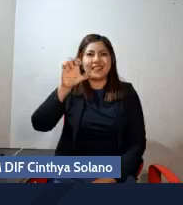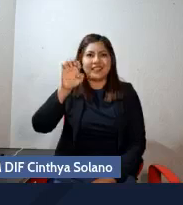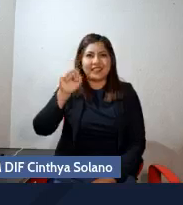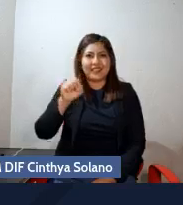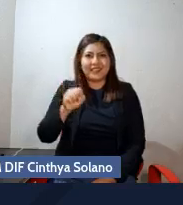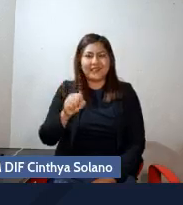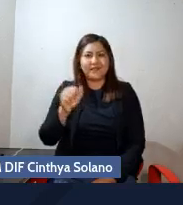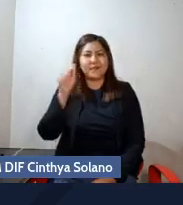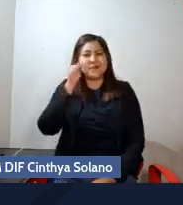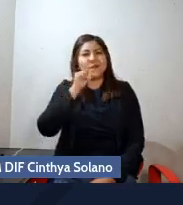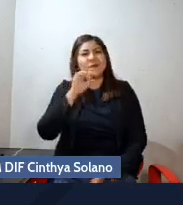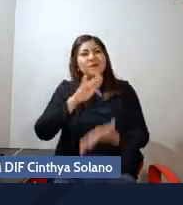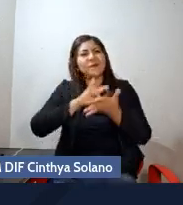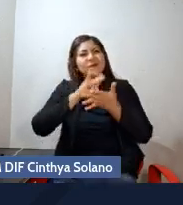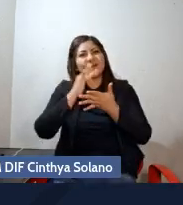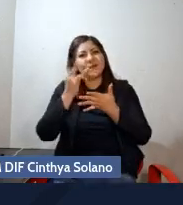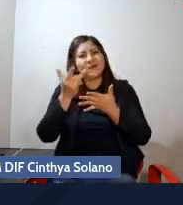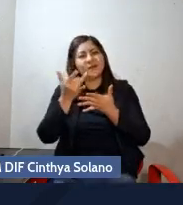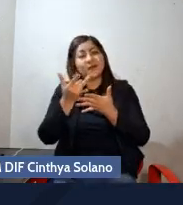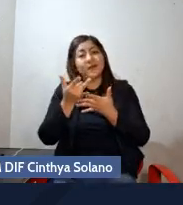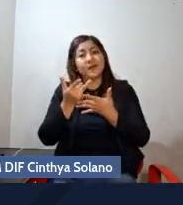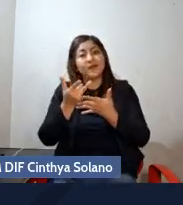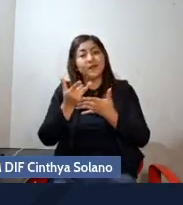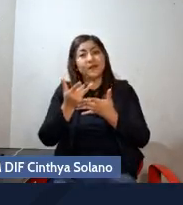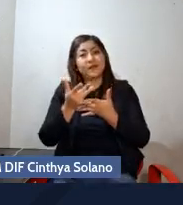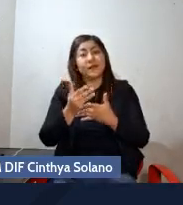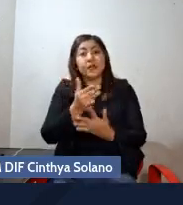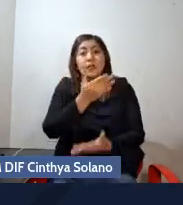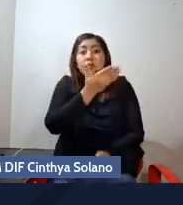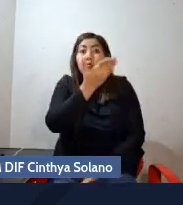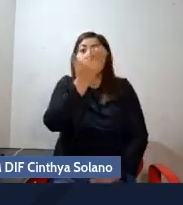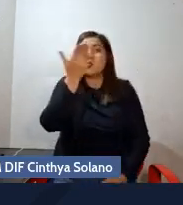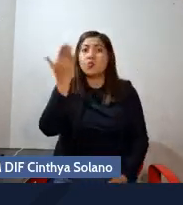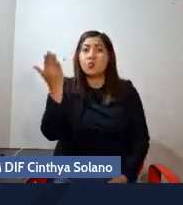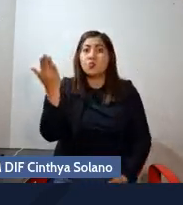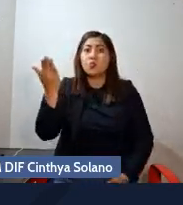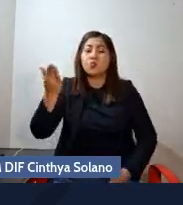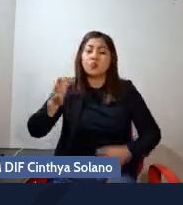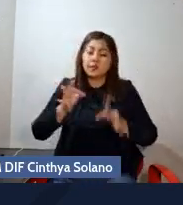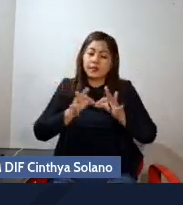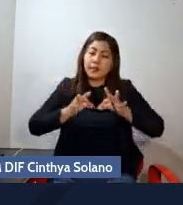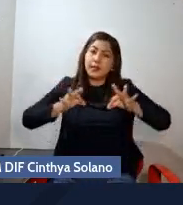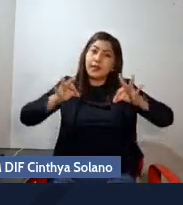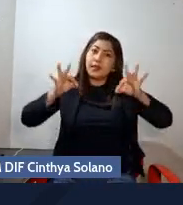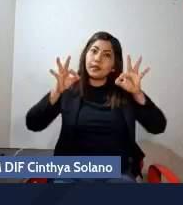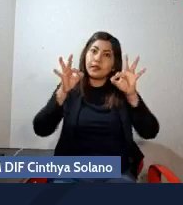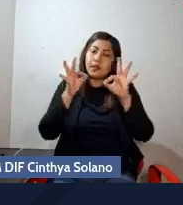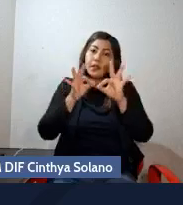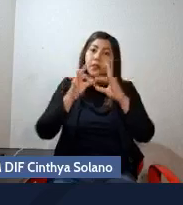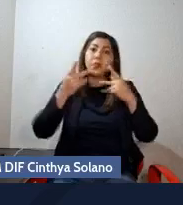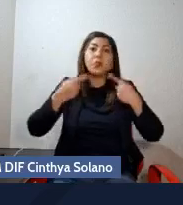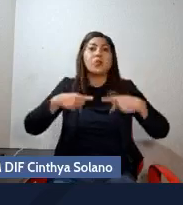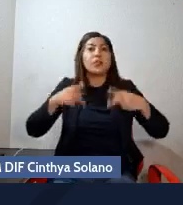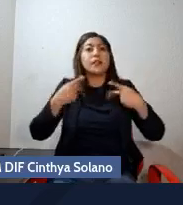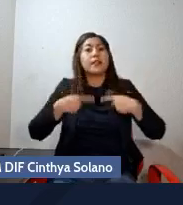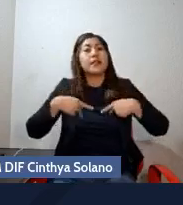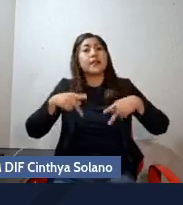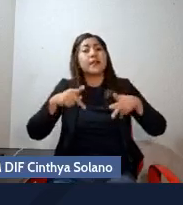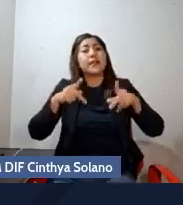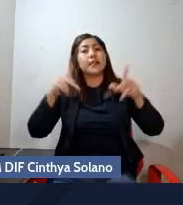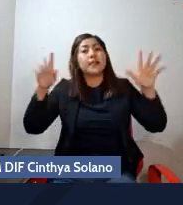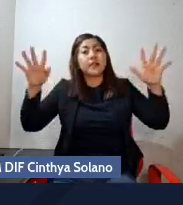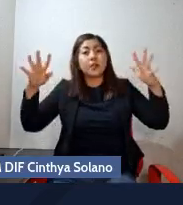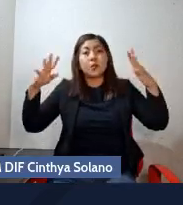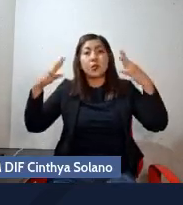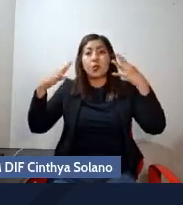recuerden, ¿no?, que ustedes, la audiencia, son la razón y parte esencial de cada uno de los programas, y hoy de verdad la importancia de